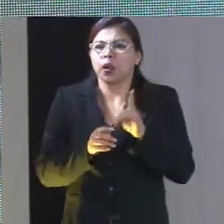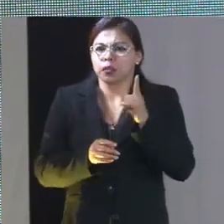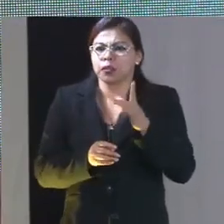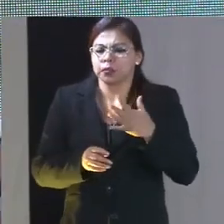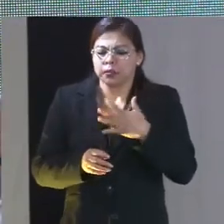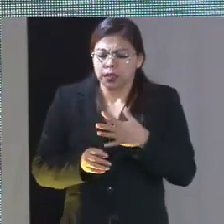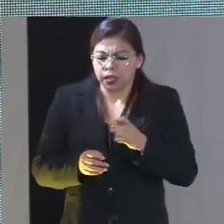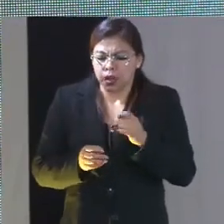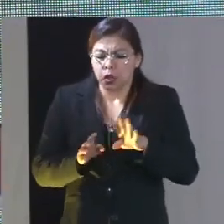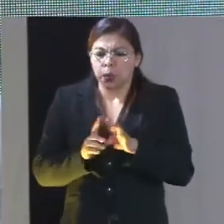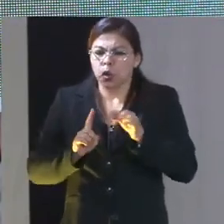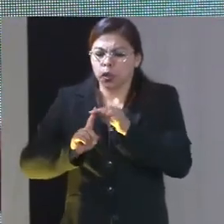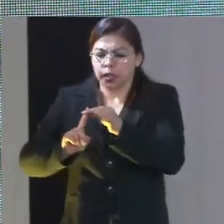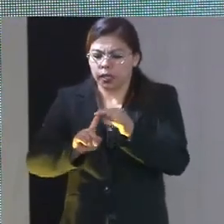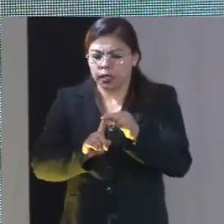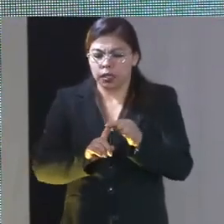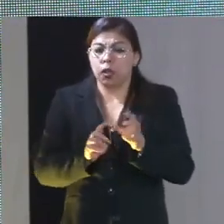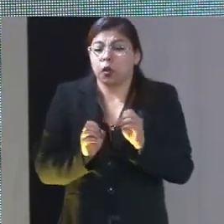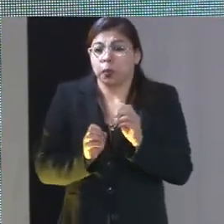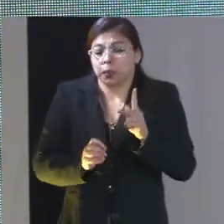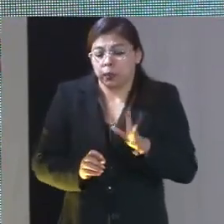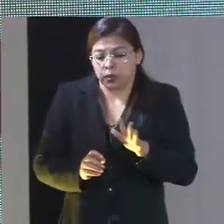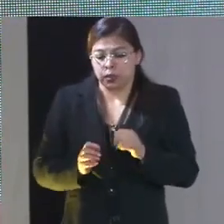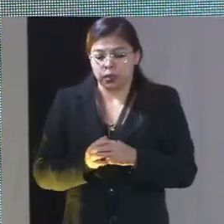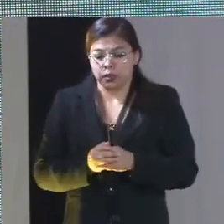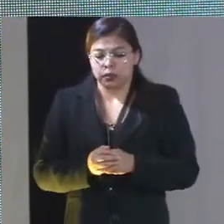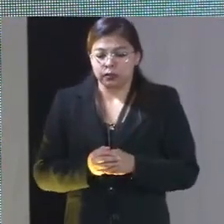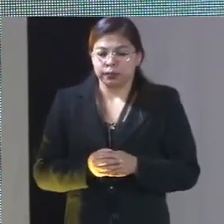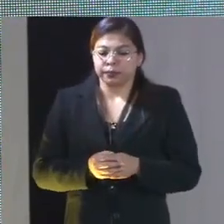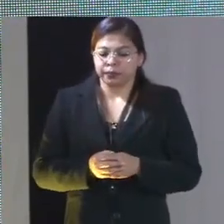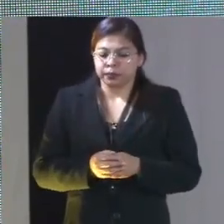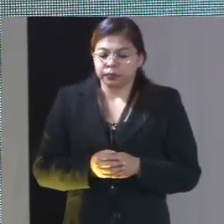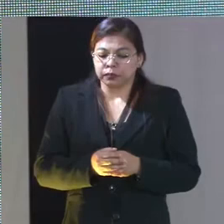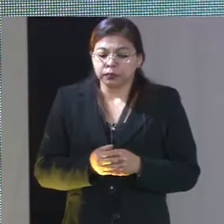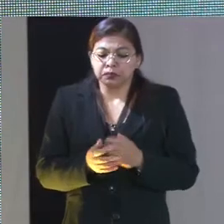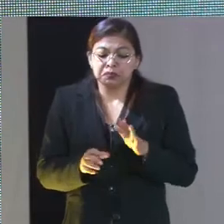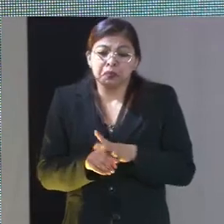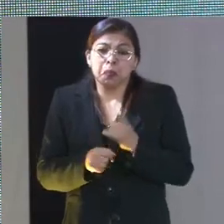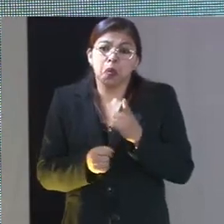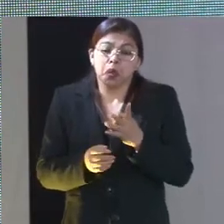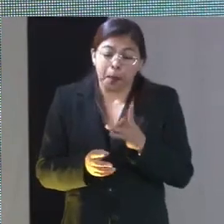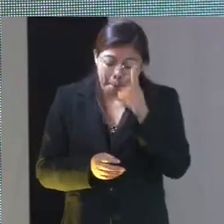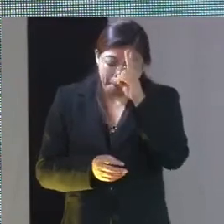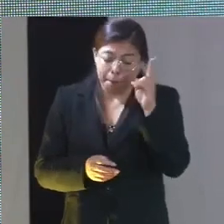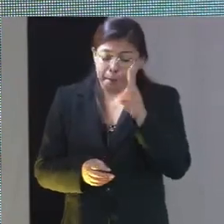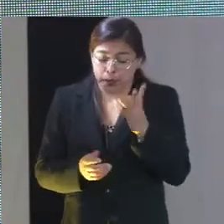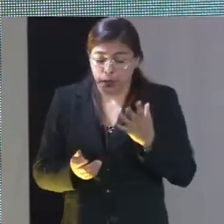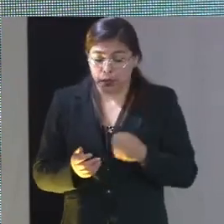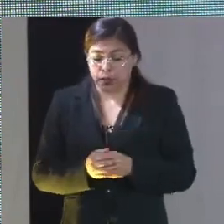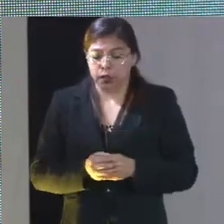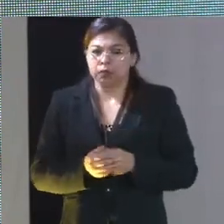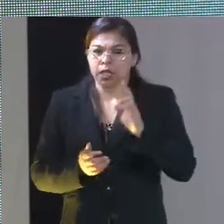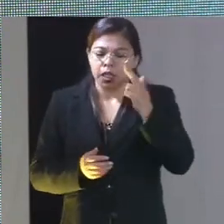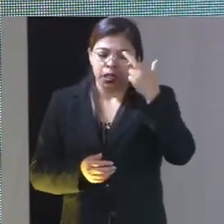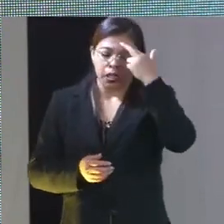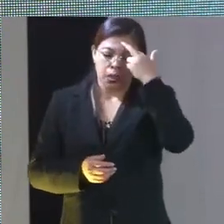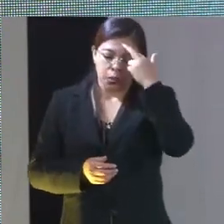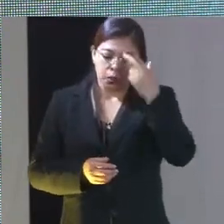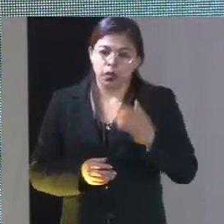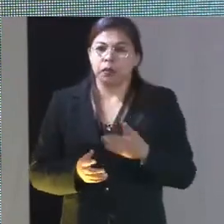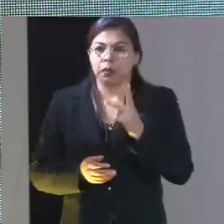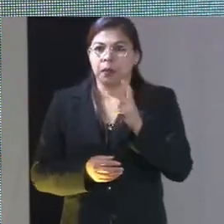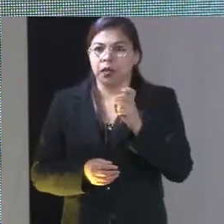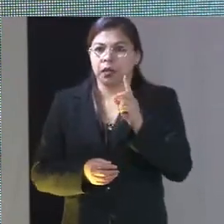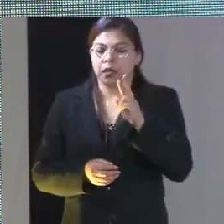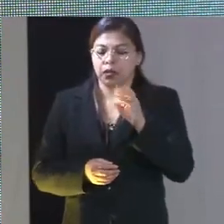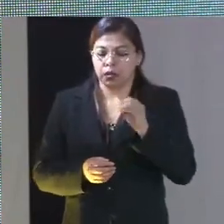guía y otras como puta traidora, los dos extremos. O peor aún, y lo recuerda y muy bien